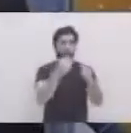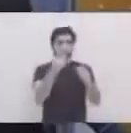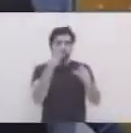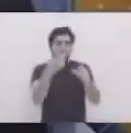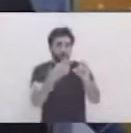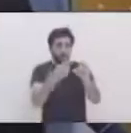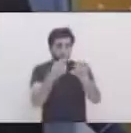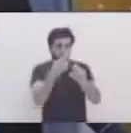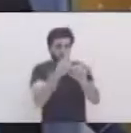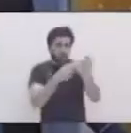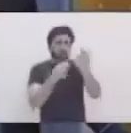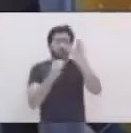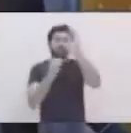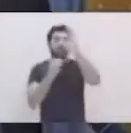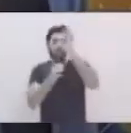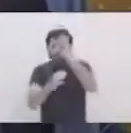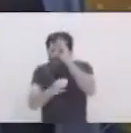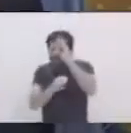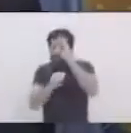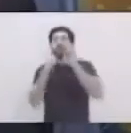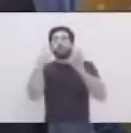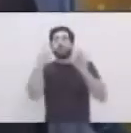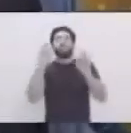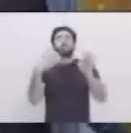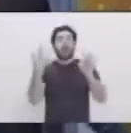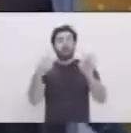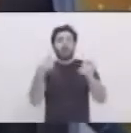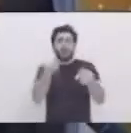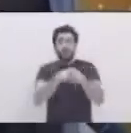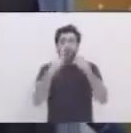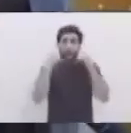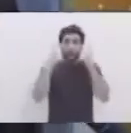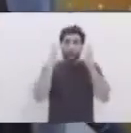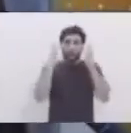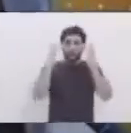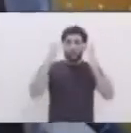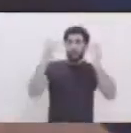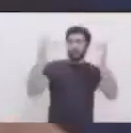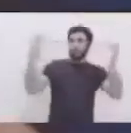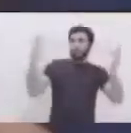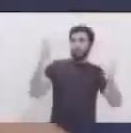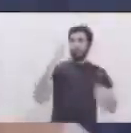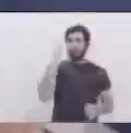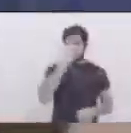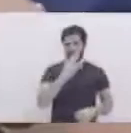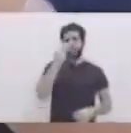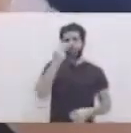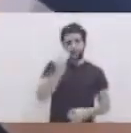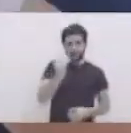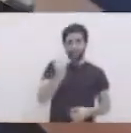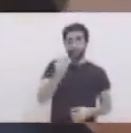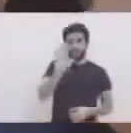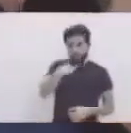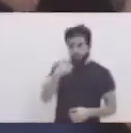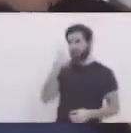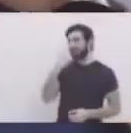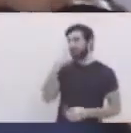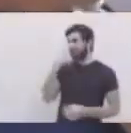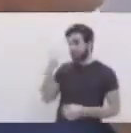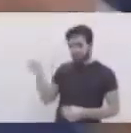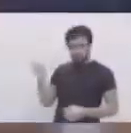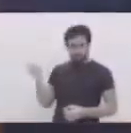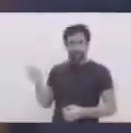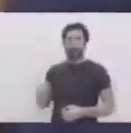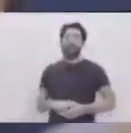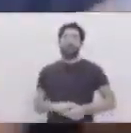más pequeños. Y eso es para como para darle el brillo a para los ojos. Darle el brillo a los ojos de nuestra jirafa. Exacto. Que demuestra la felicidad hoy